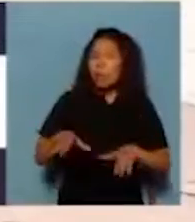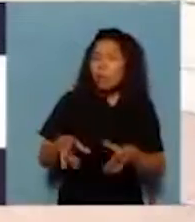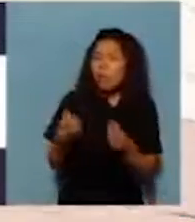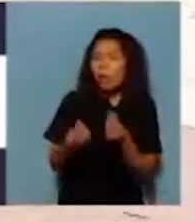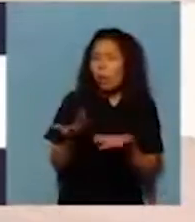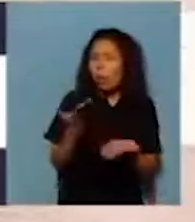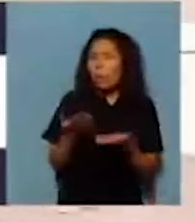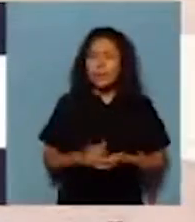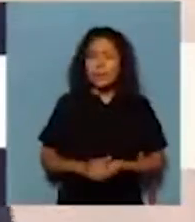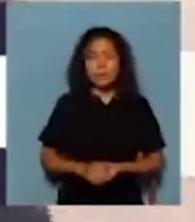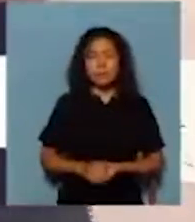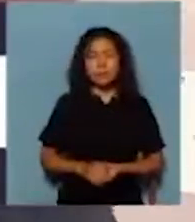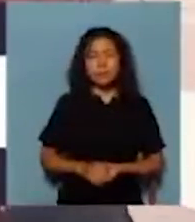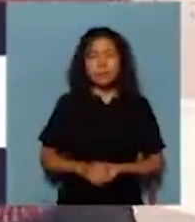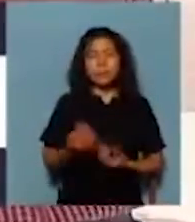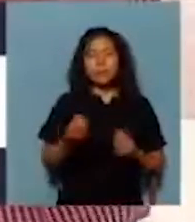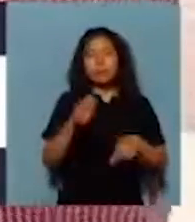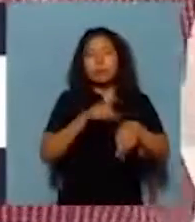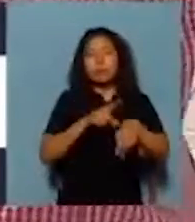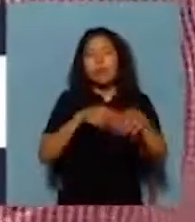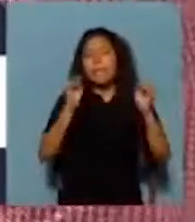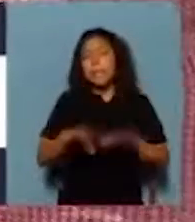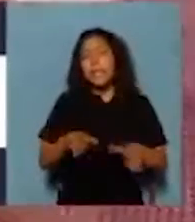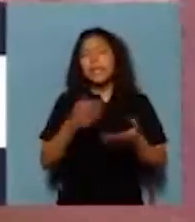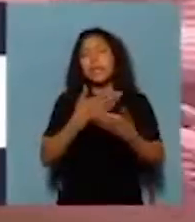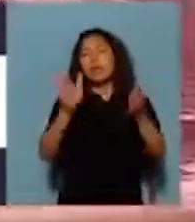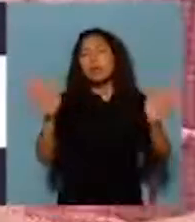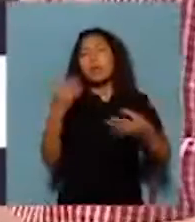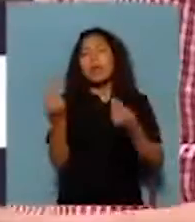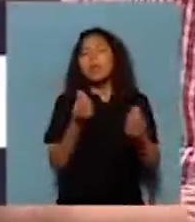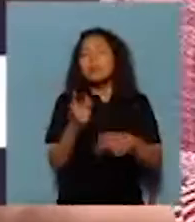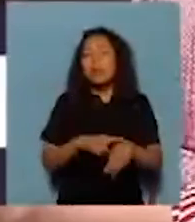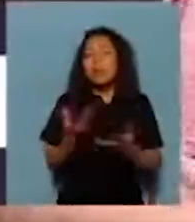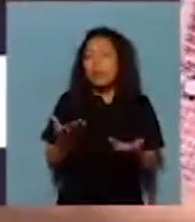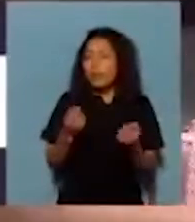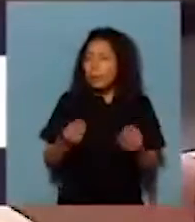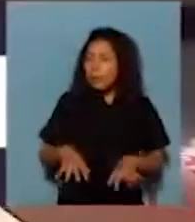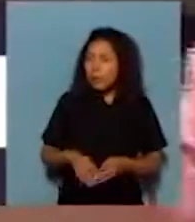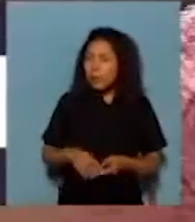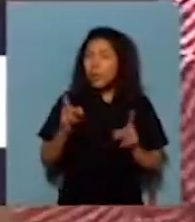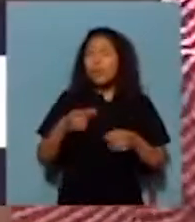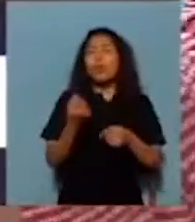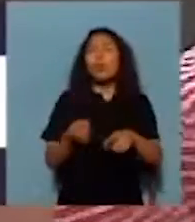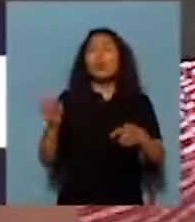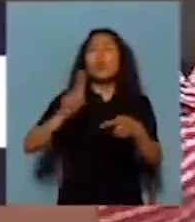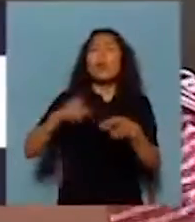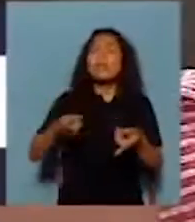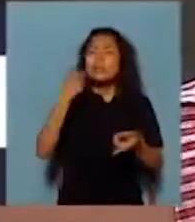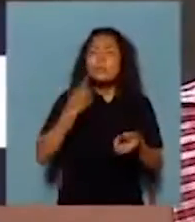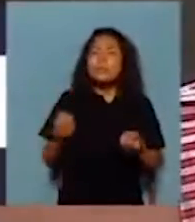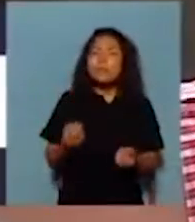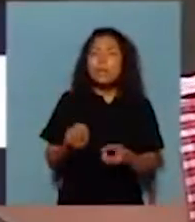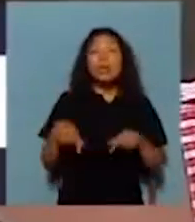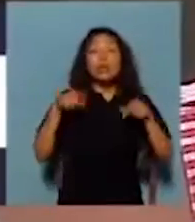una de las habilitaciones que van a tener ustedes con las puertas abiertas, pero también los días que van a estar. Nosotros